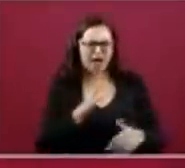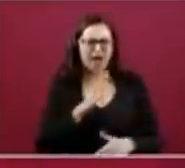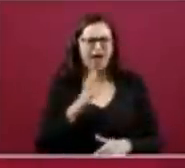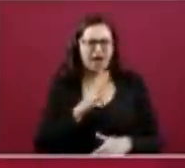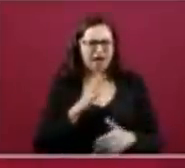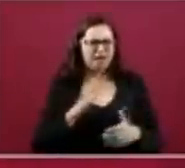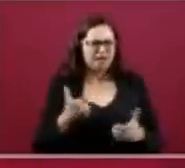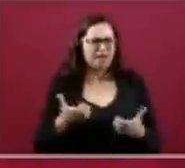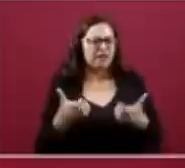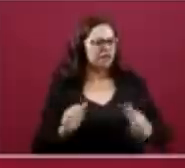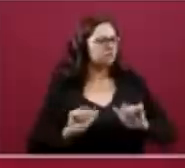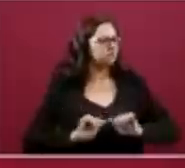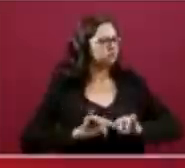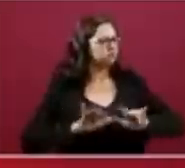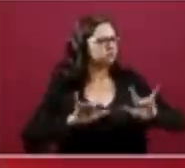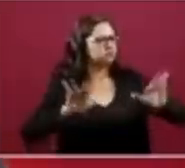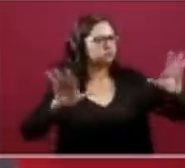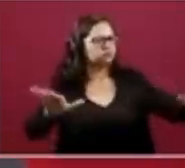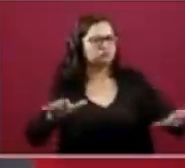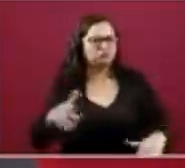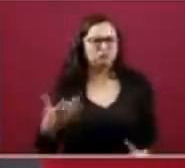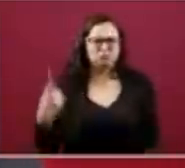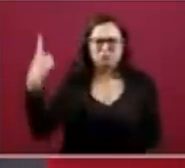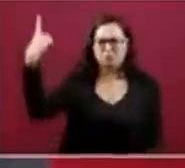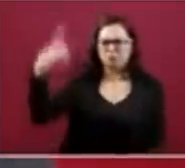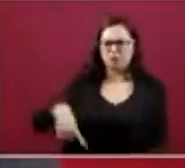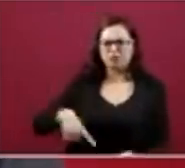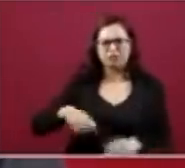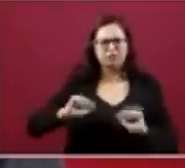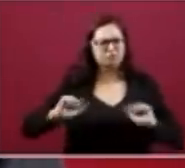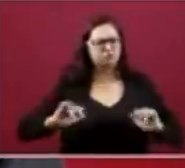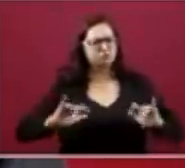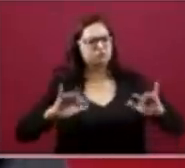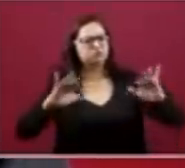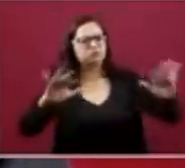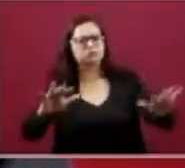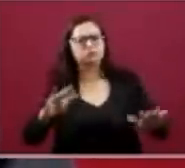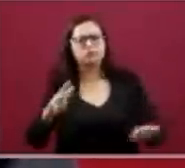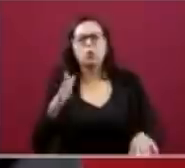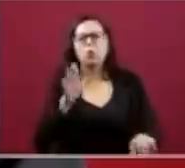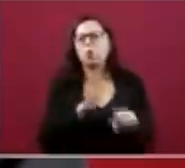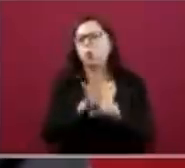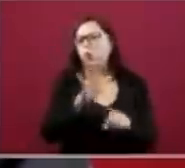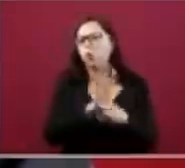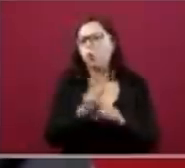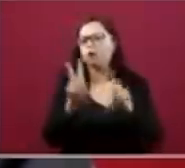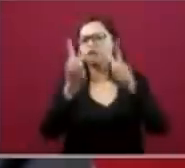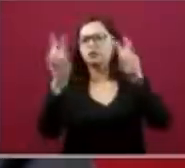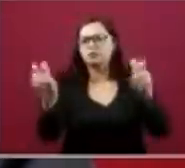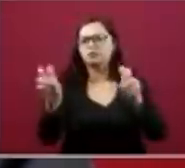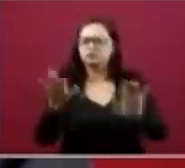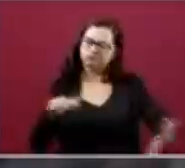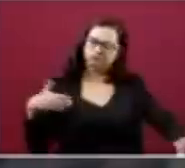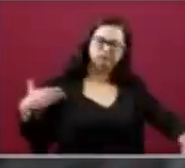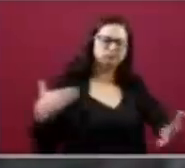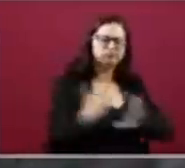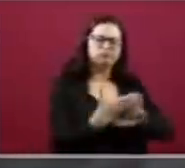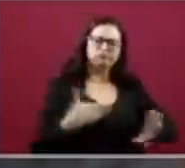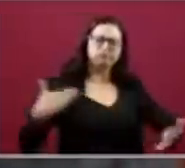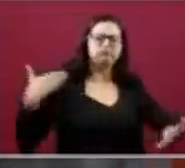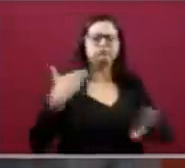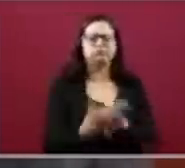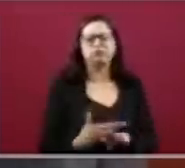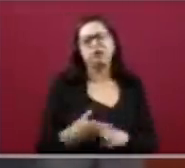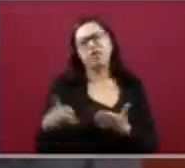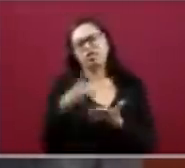por órdenes superiores del combate al narcotráfico, no